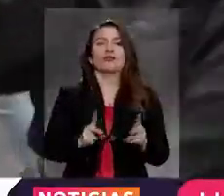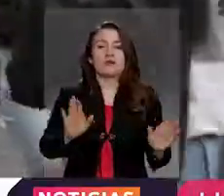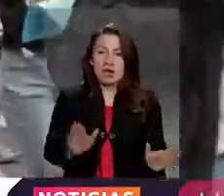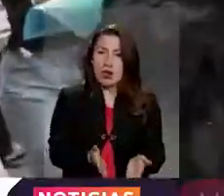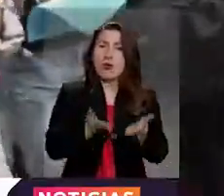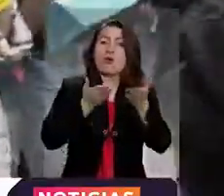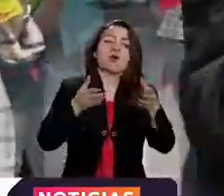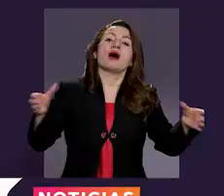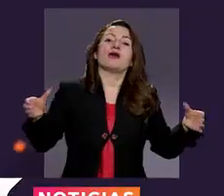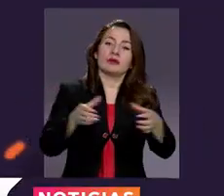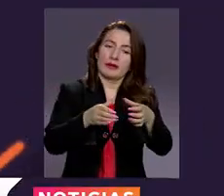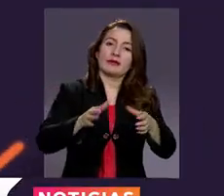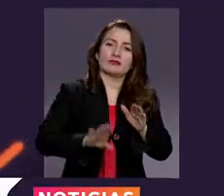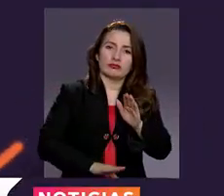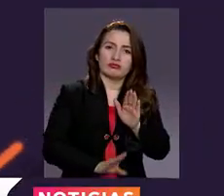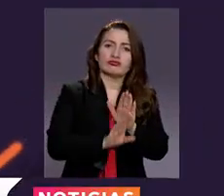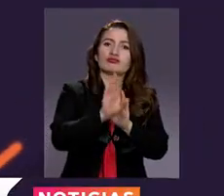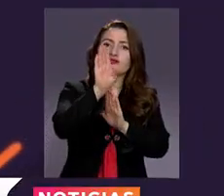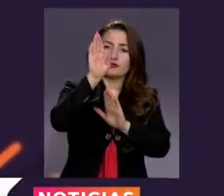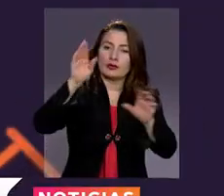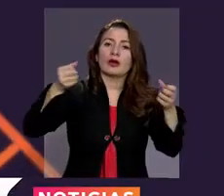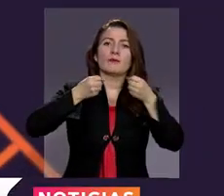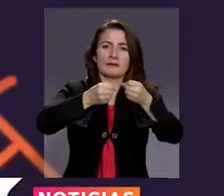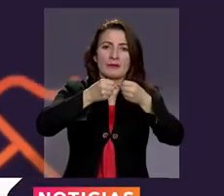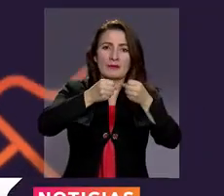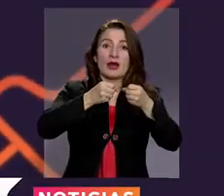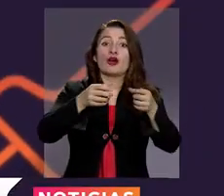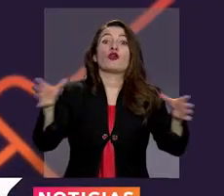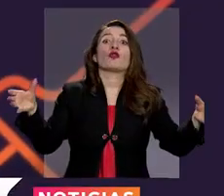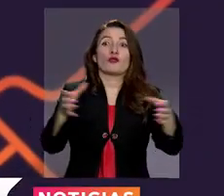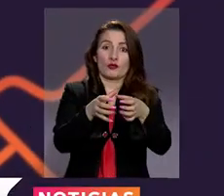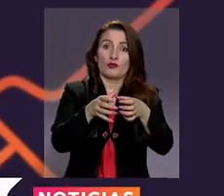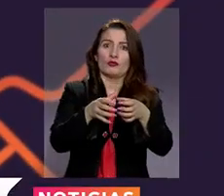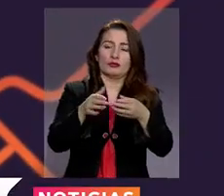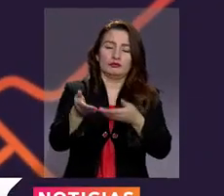mejorar y garantizar el desarrollo de las actuaciones de los grupos de reacción ante los disturbios.